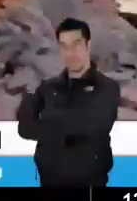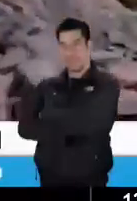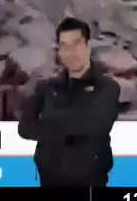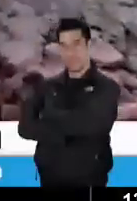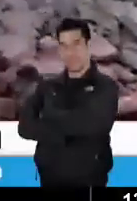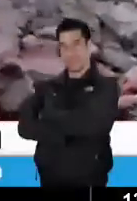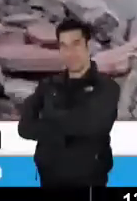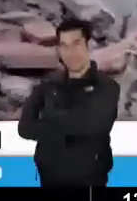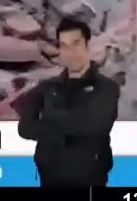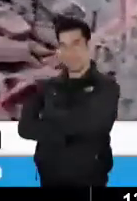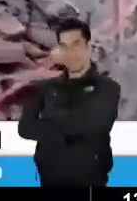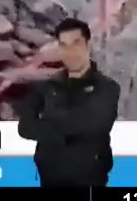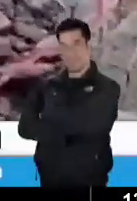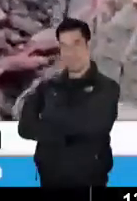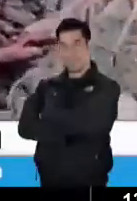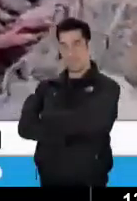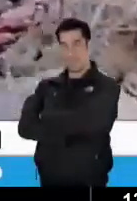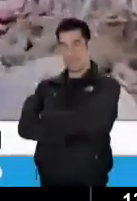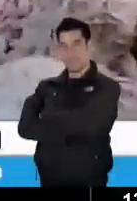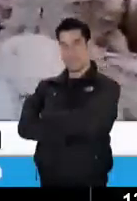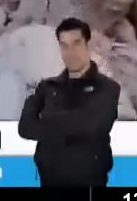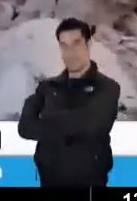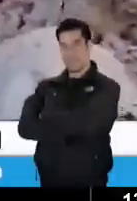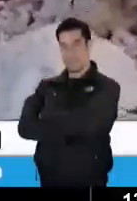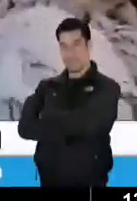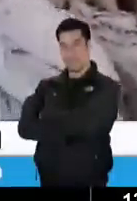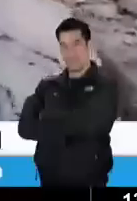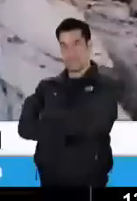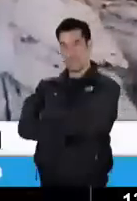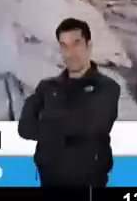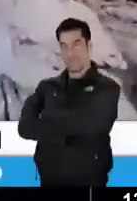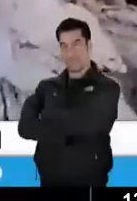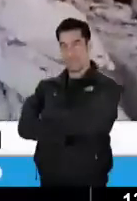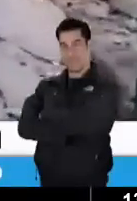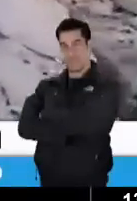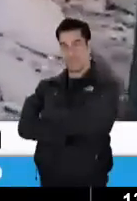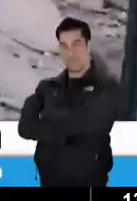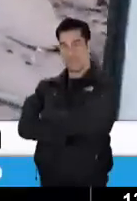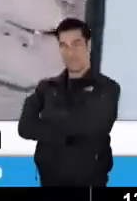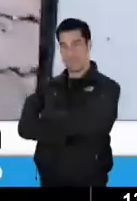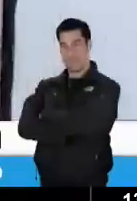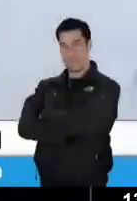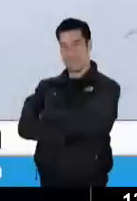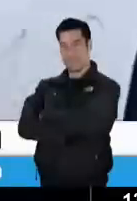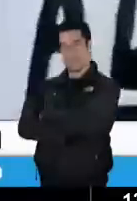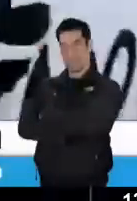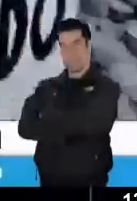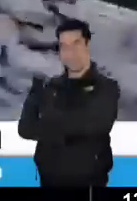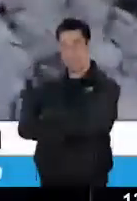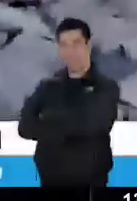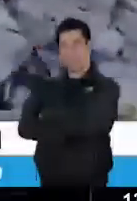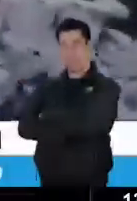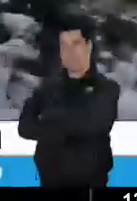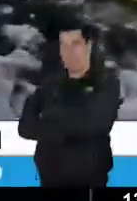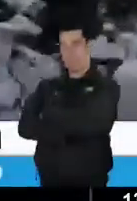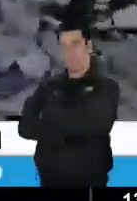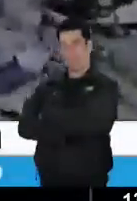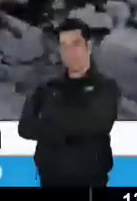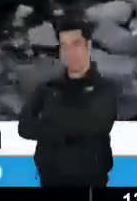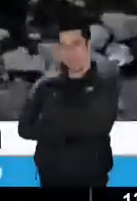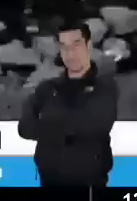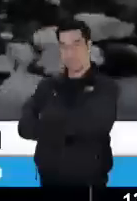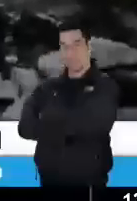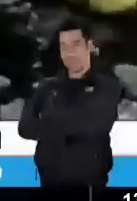precisamente desde el núcleo familiar a esta demolición que todavía no termina. En todo caso, las autoridades hablaron.